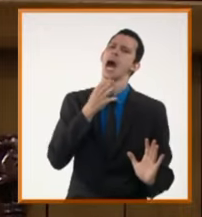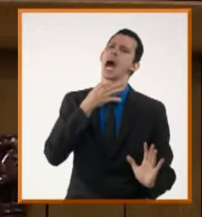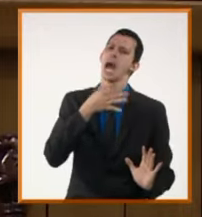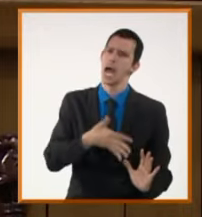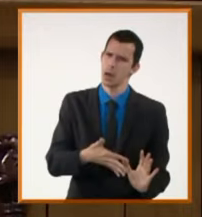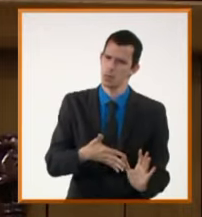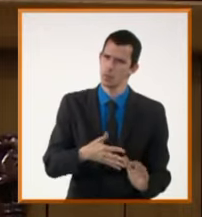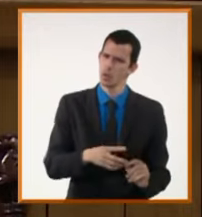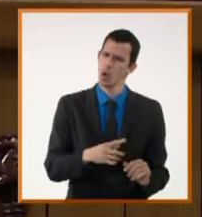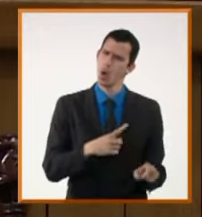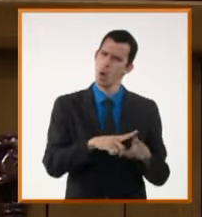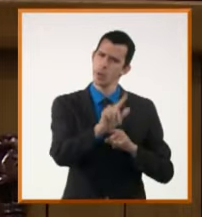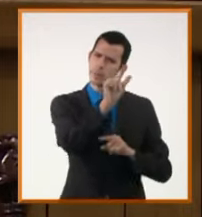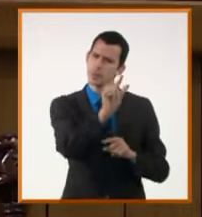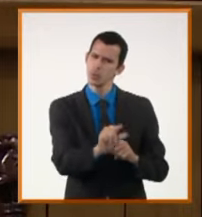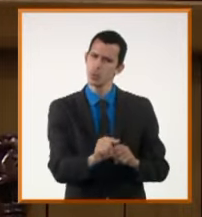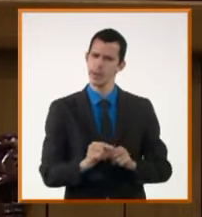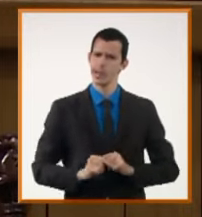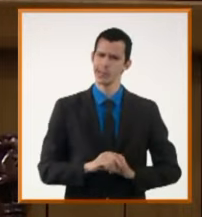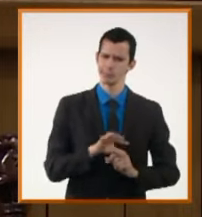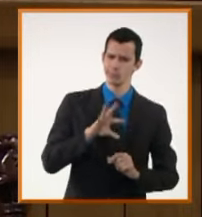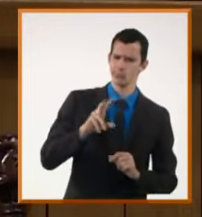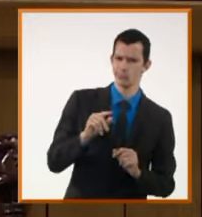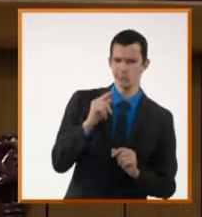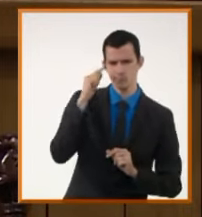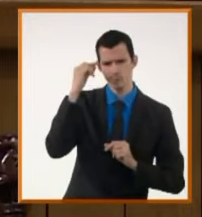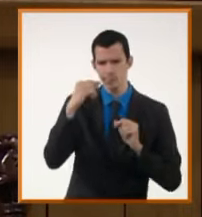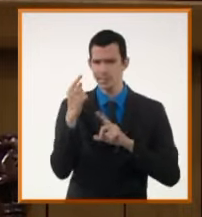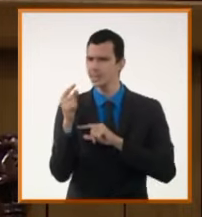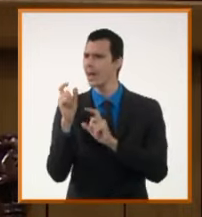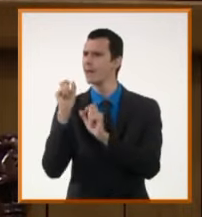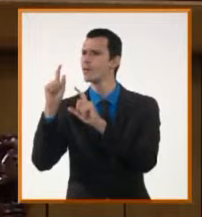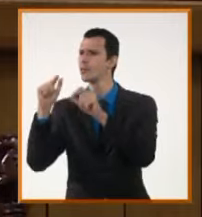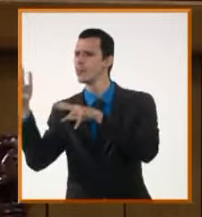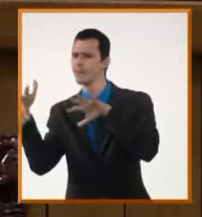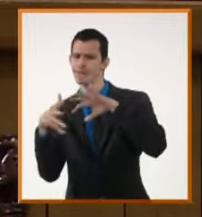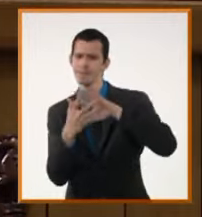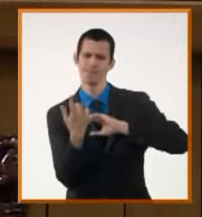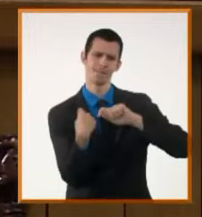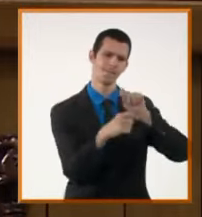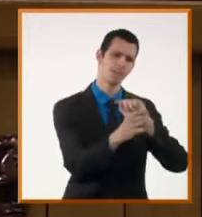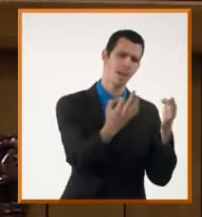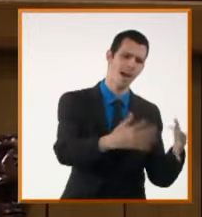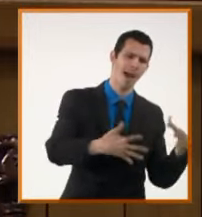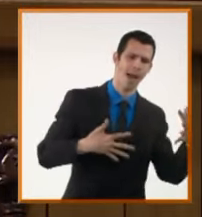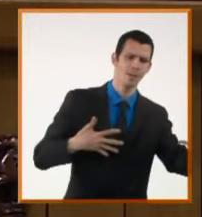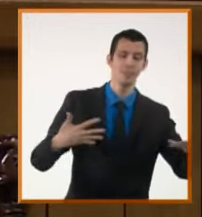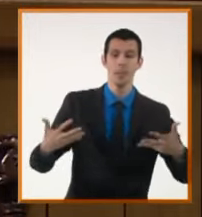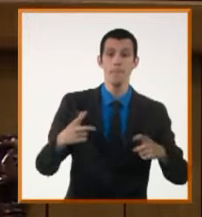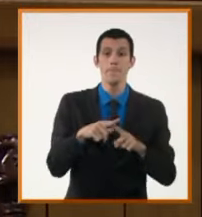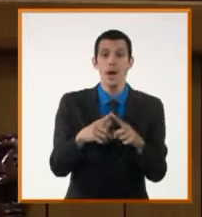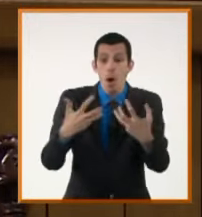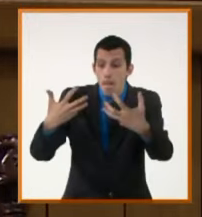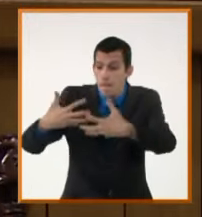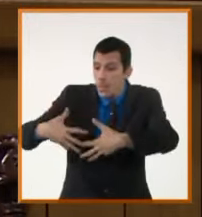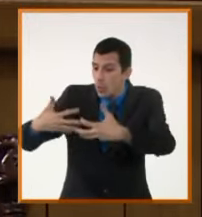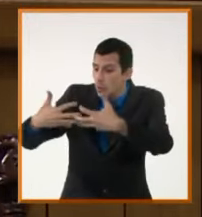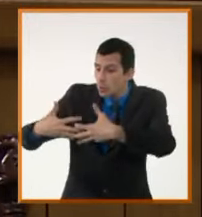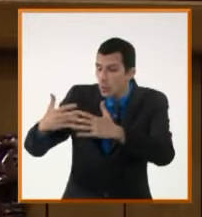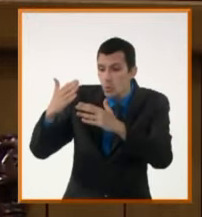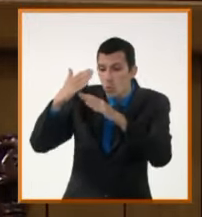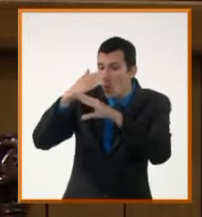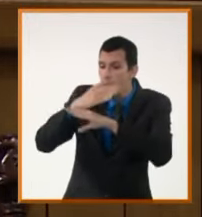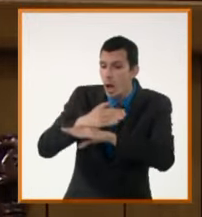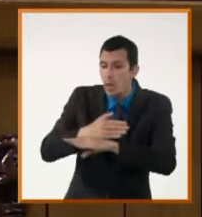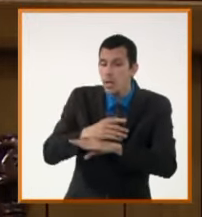esfuerzo. Empiezan a importar o a revender cosas que generan mucho dinero en beneficio personal, pero perjudican a nuestro